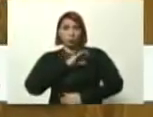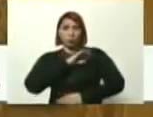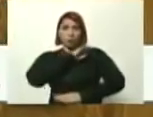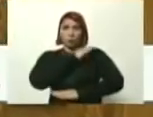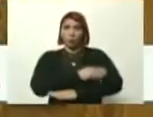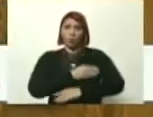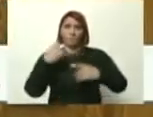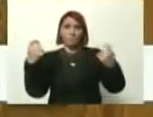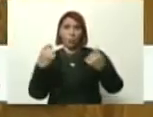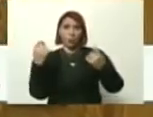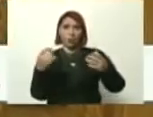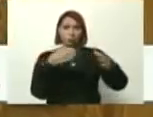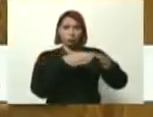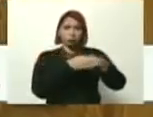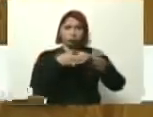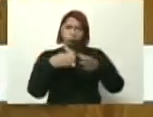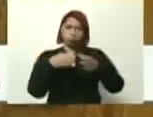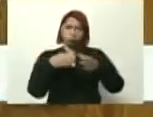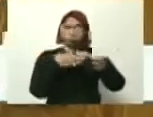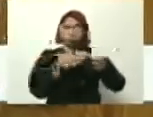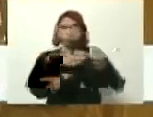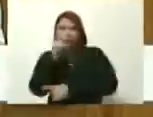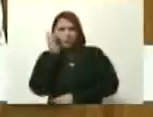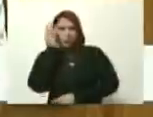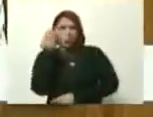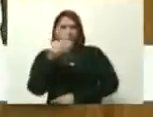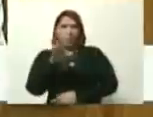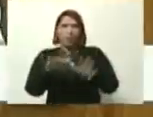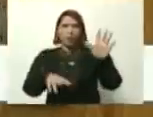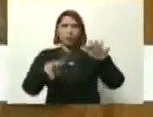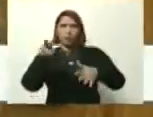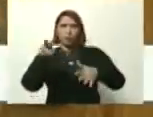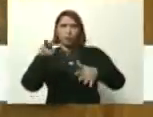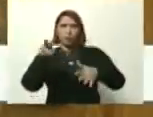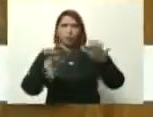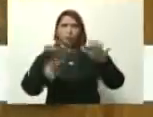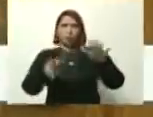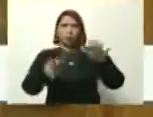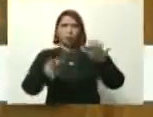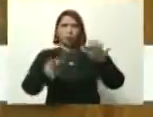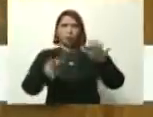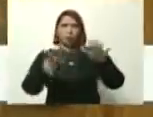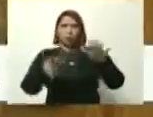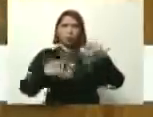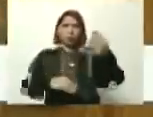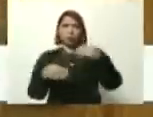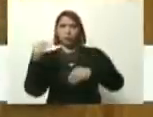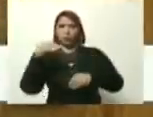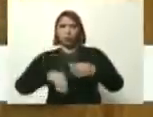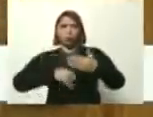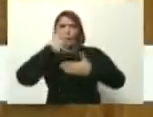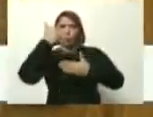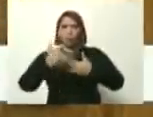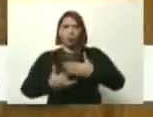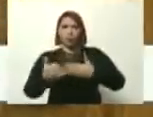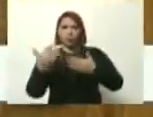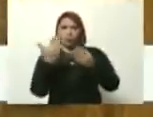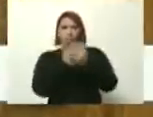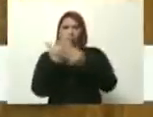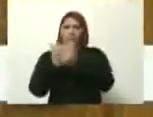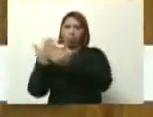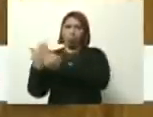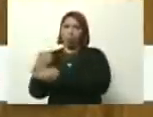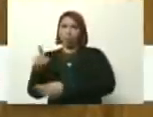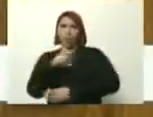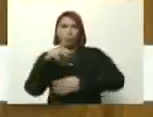popular organizado. De allí más de 12.000 propuestas que este proyecto. No es un proyecto hecho